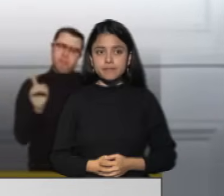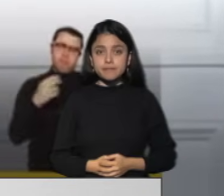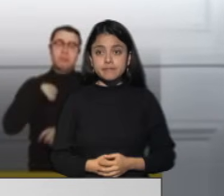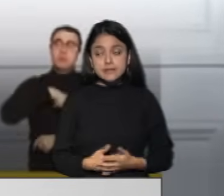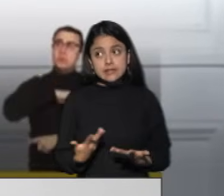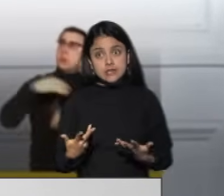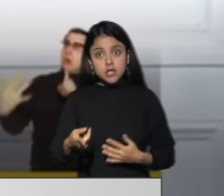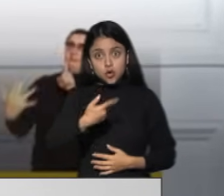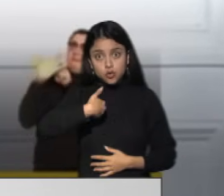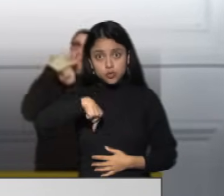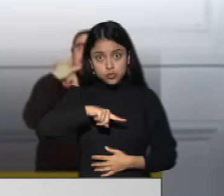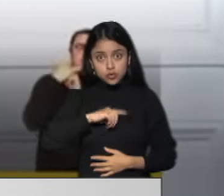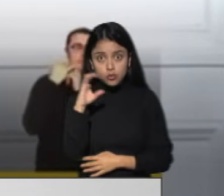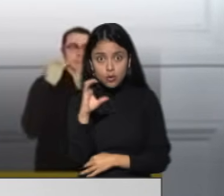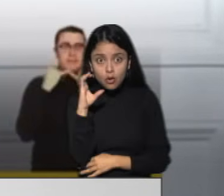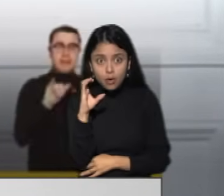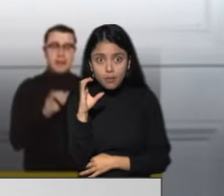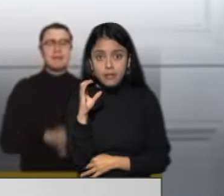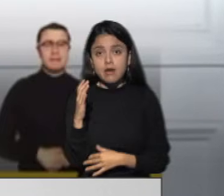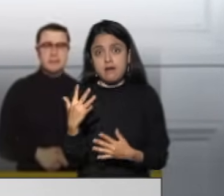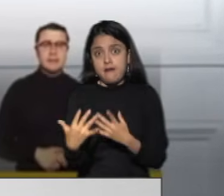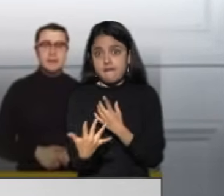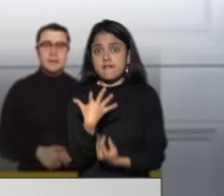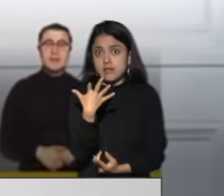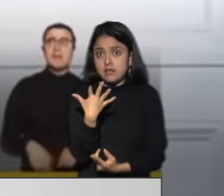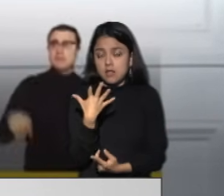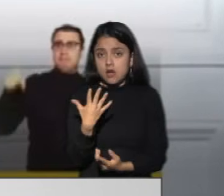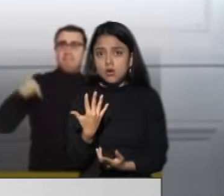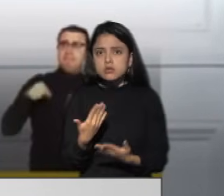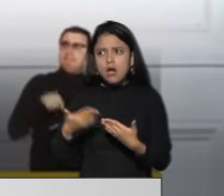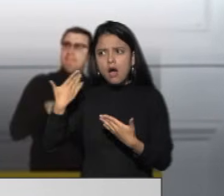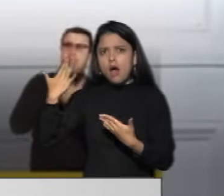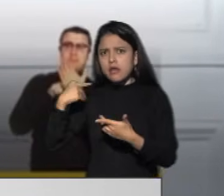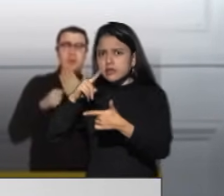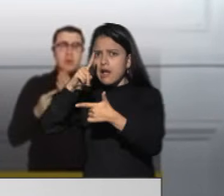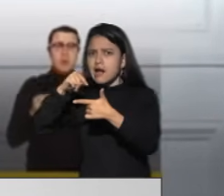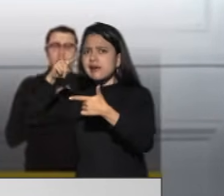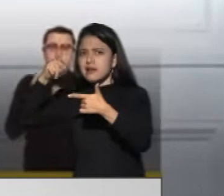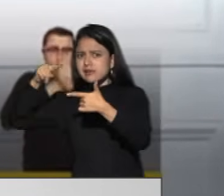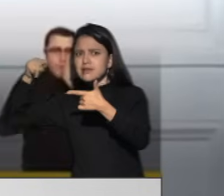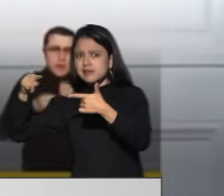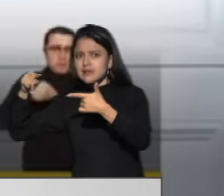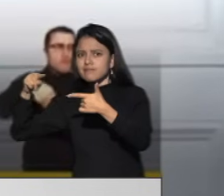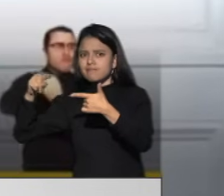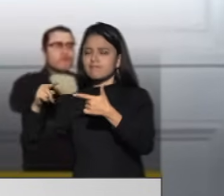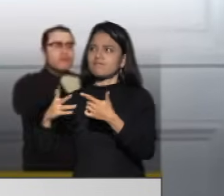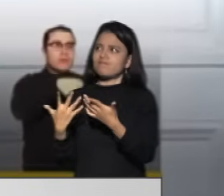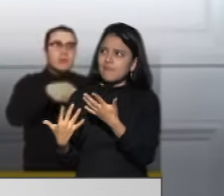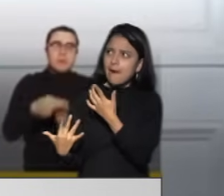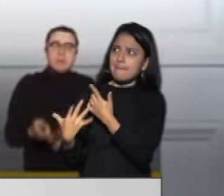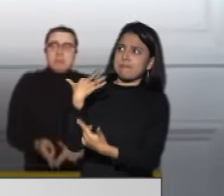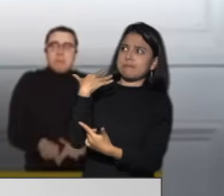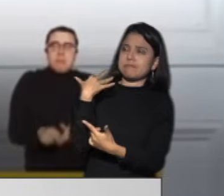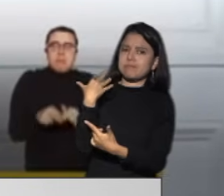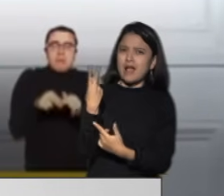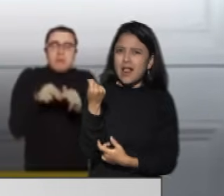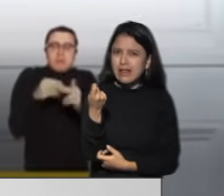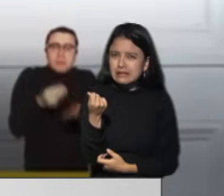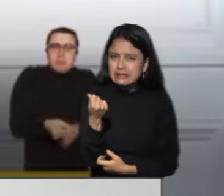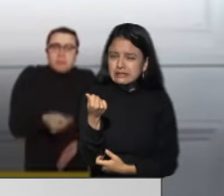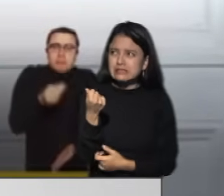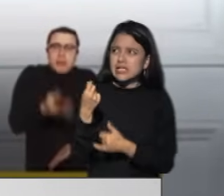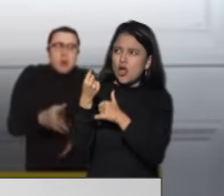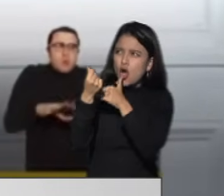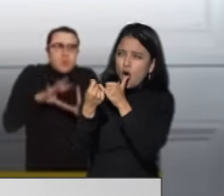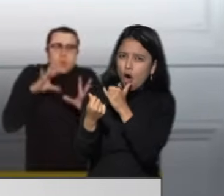veríamos perjudicados, ya lo vimos con la inflación mundial de alimentos, lo que impactó en el país